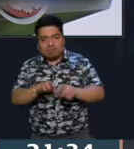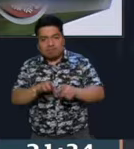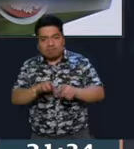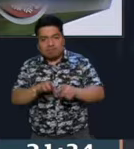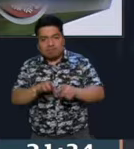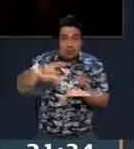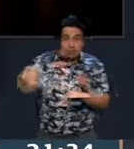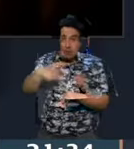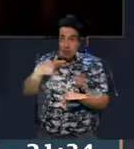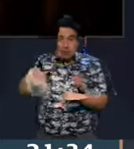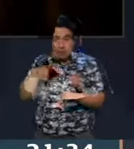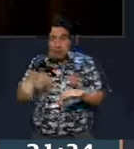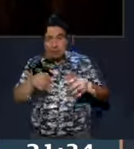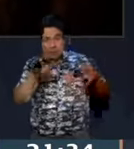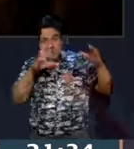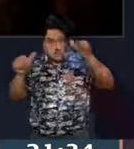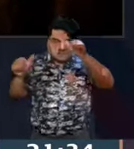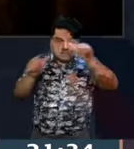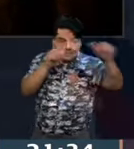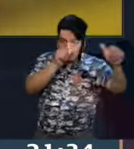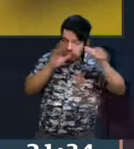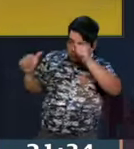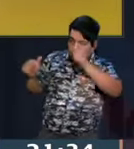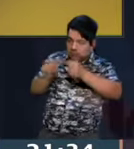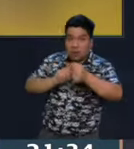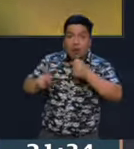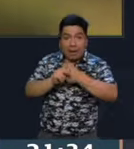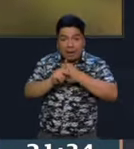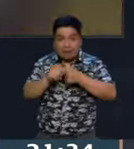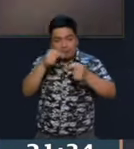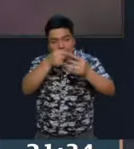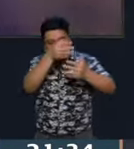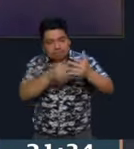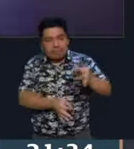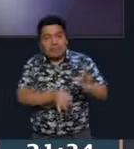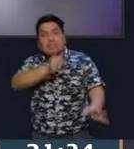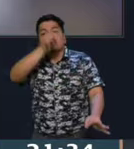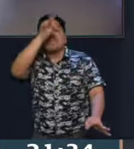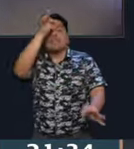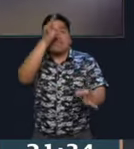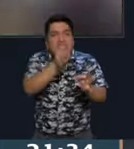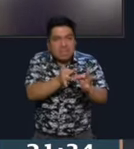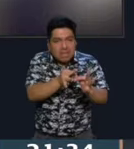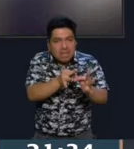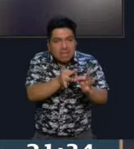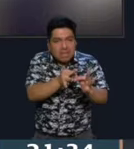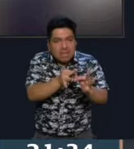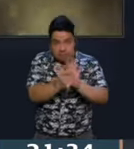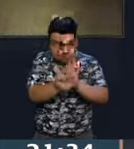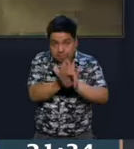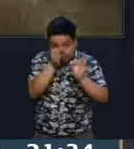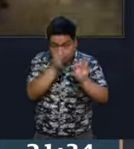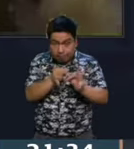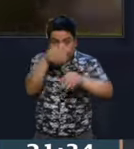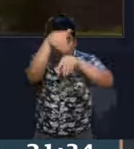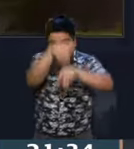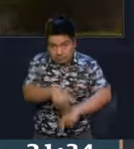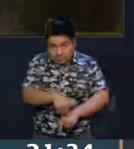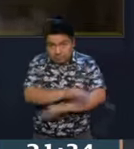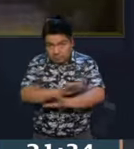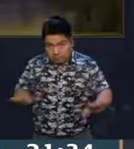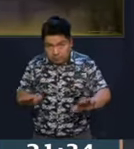sunt servanda, que si traducimos esto en palabras muy sencillas para la audiencia, significa que todos los estados